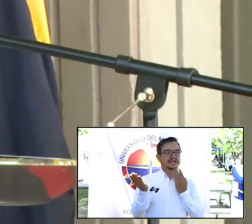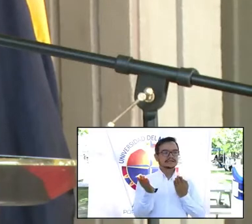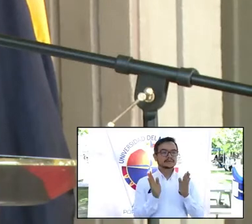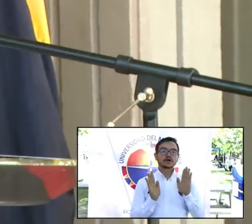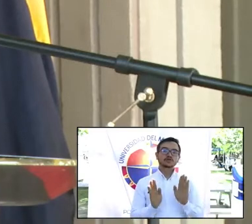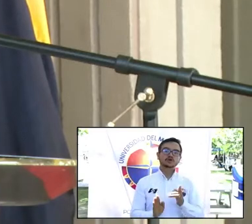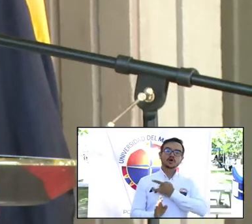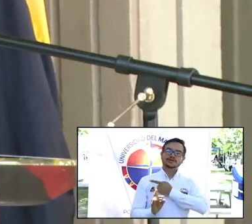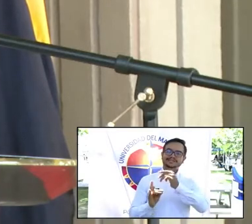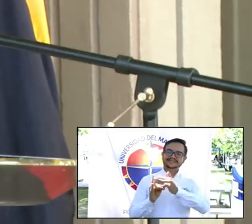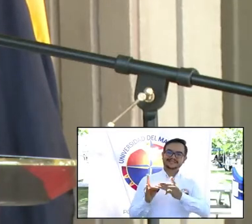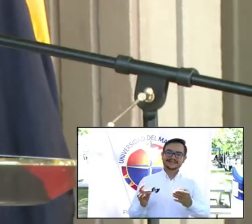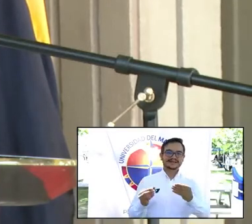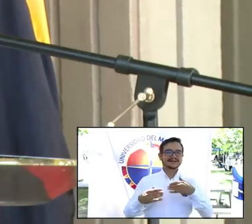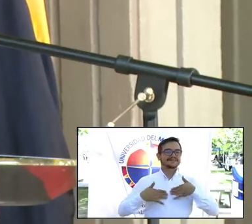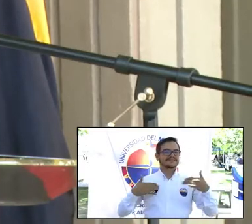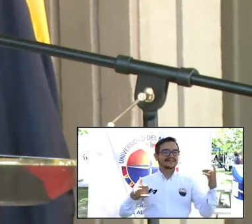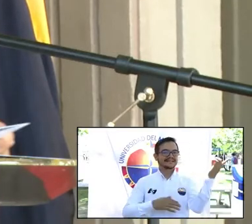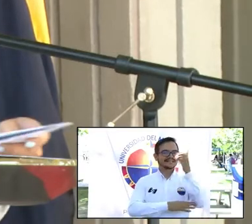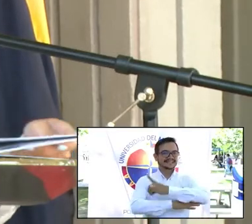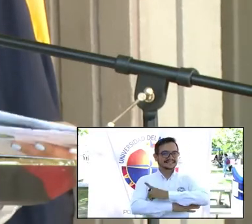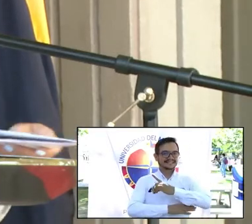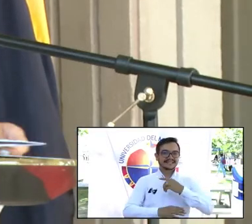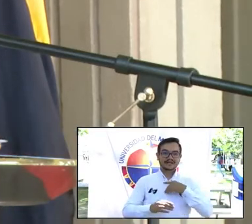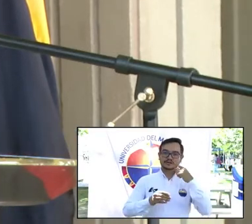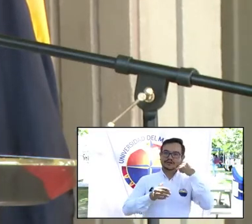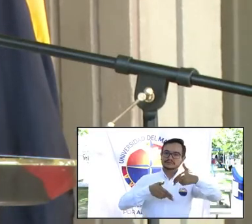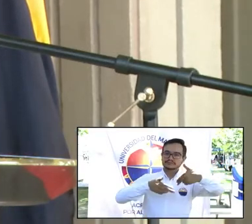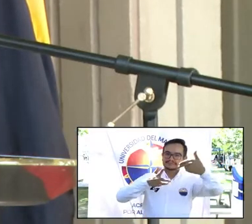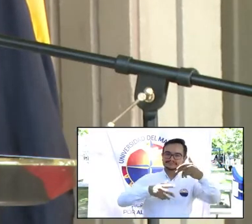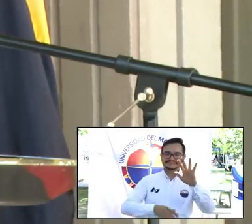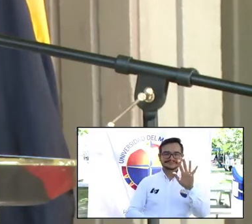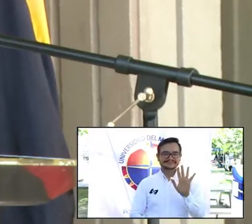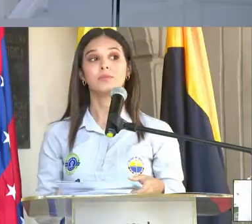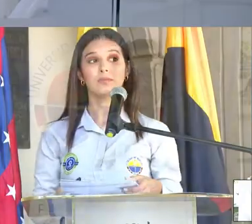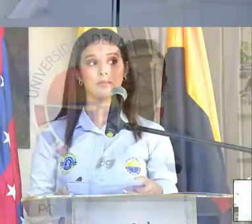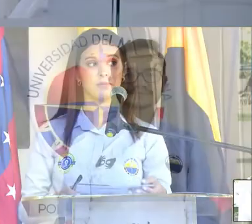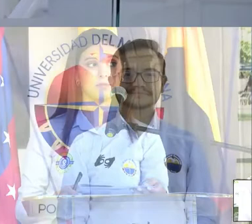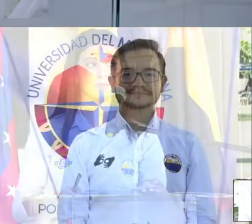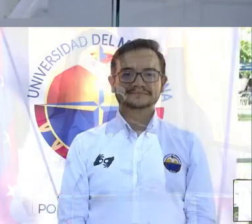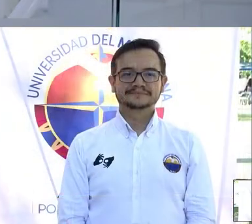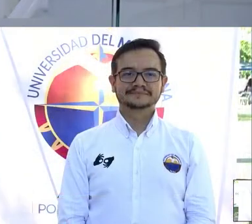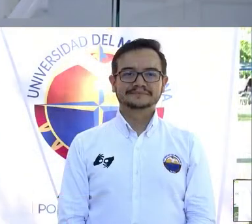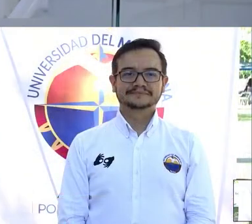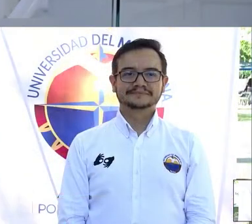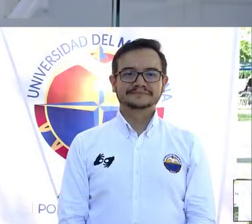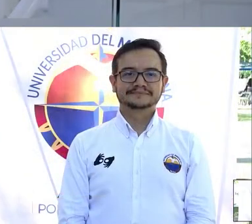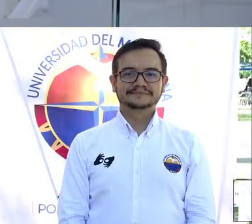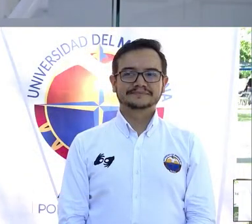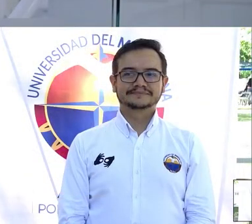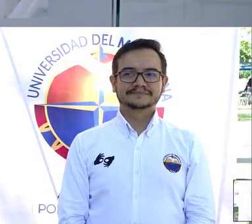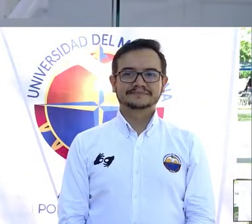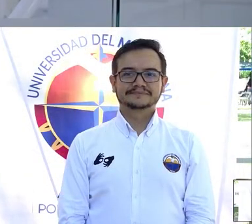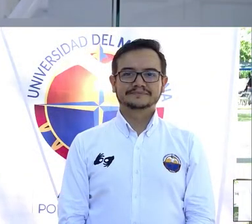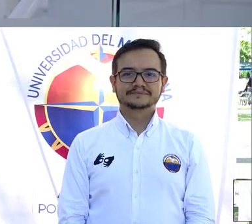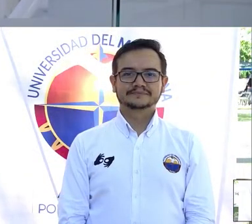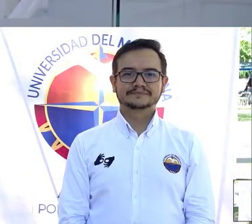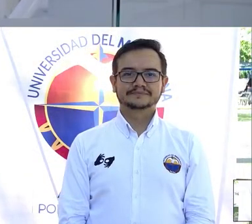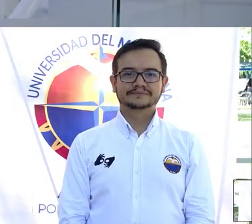del Magdalena. Un feliz día para todos los que están conectados con nosotros. En el marco de la